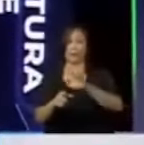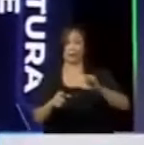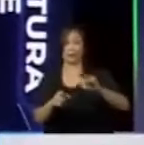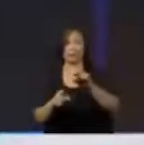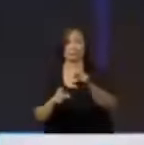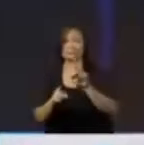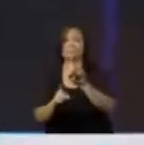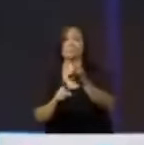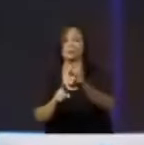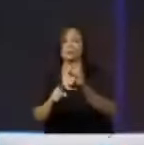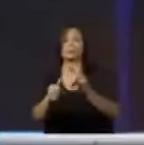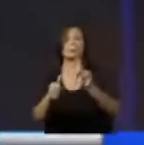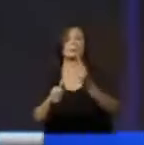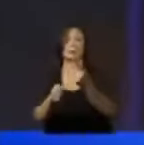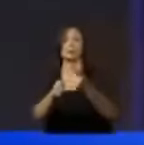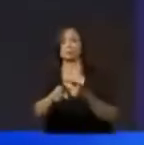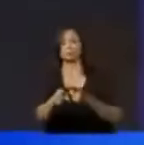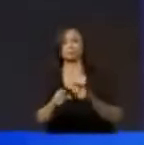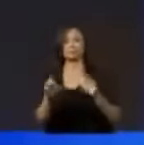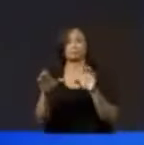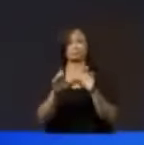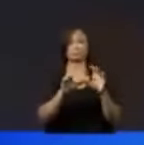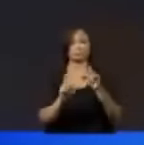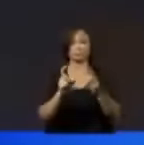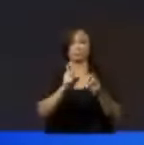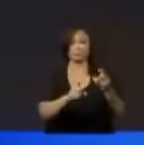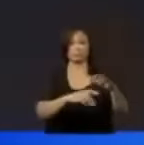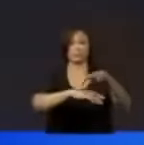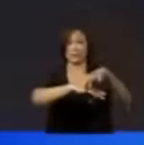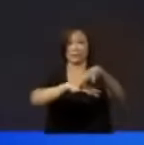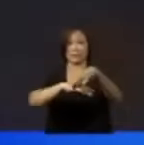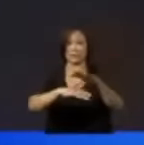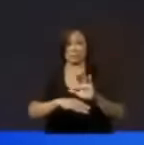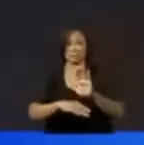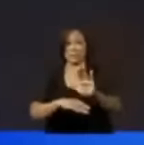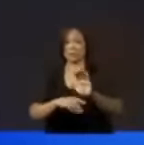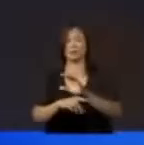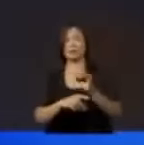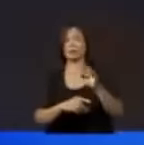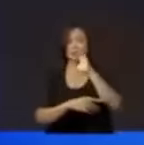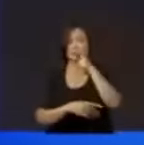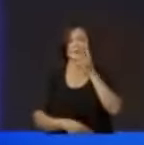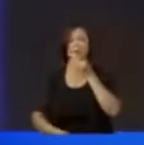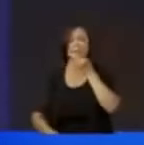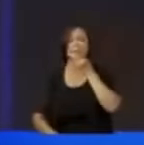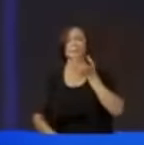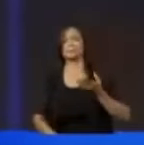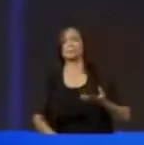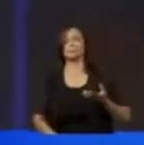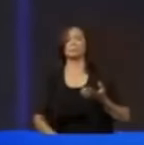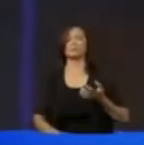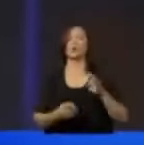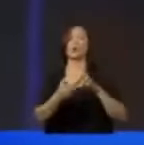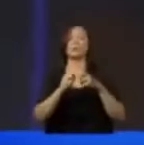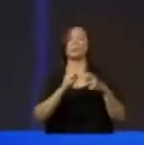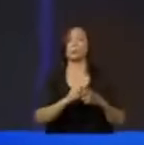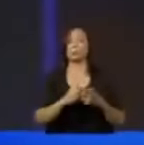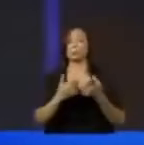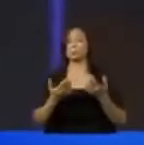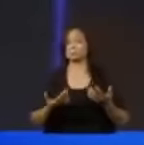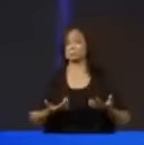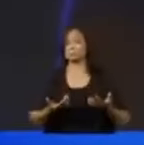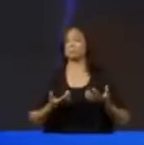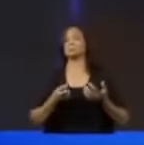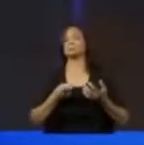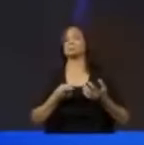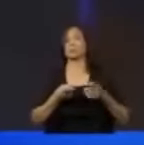Martínez. Bueno, en el caso de la titularidad de las tierras, en República Dominicana hay un gran problema. Y